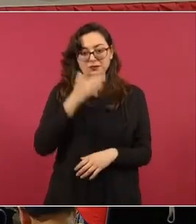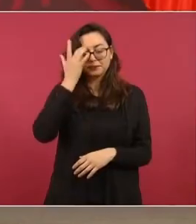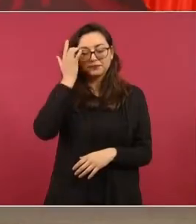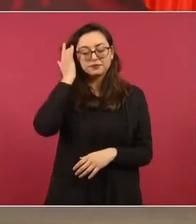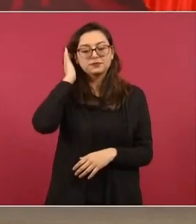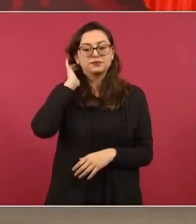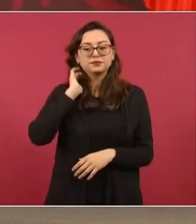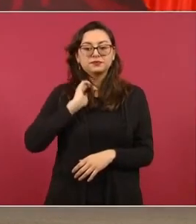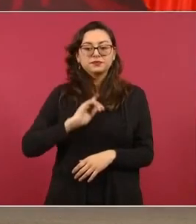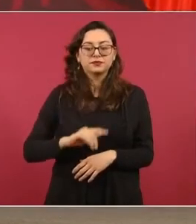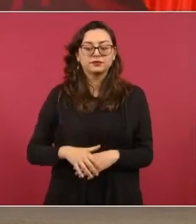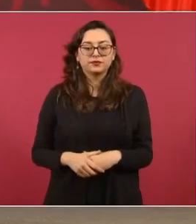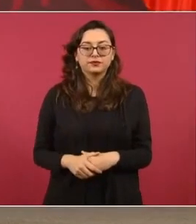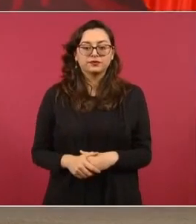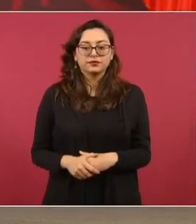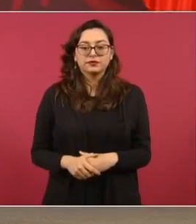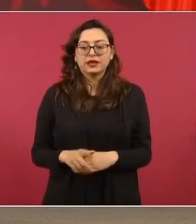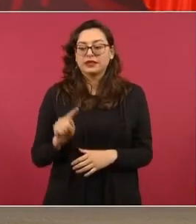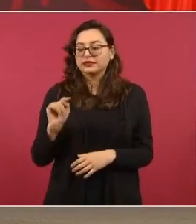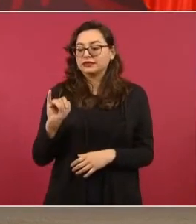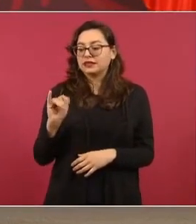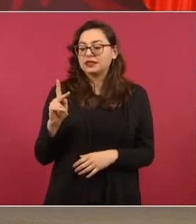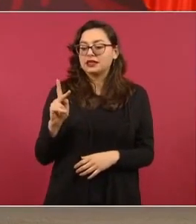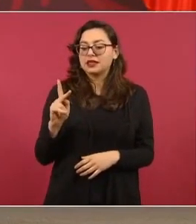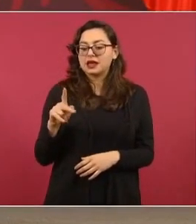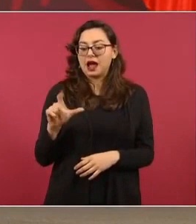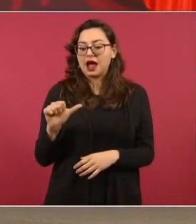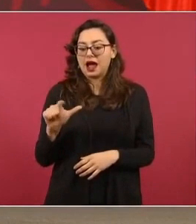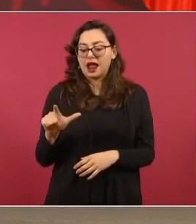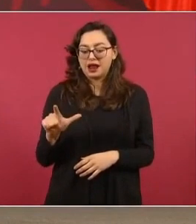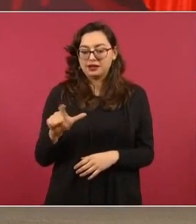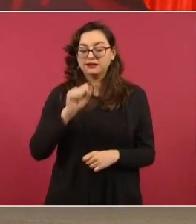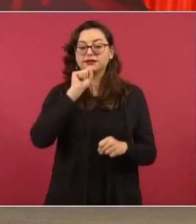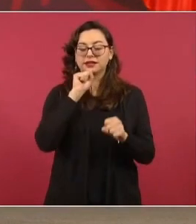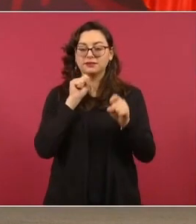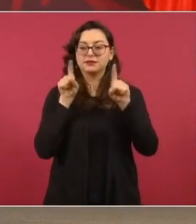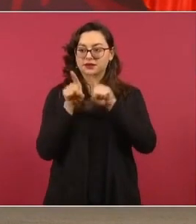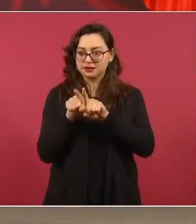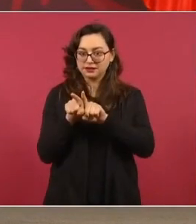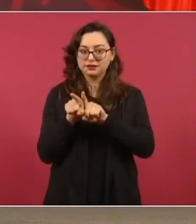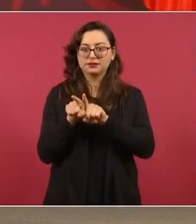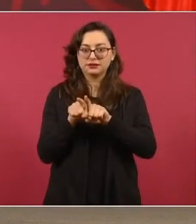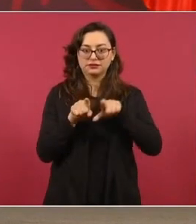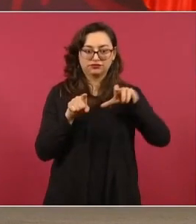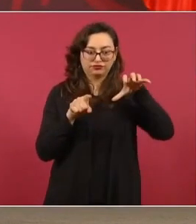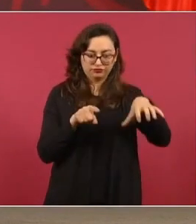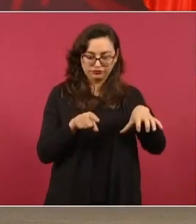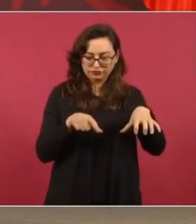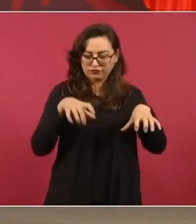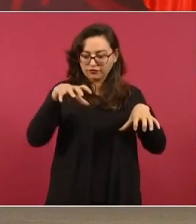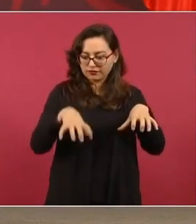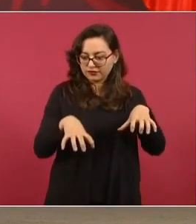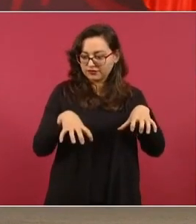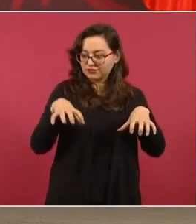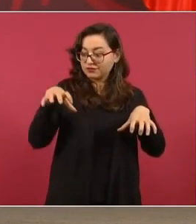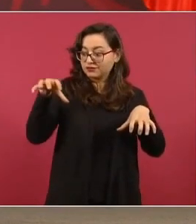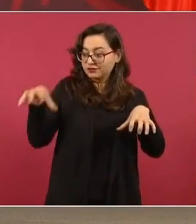está Tikal. y aquí está